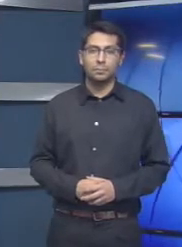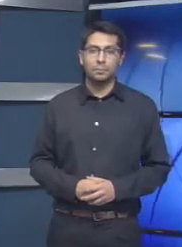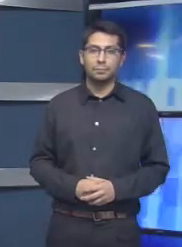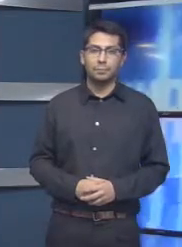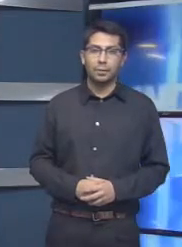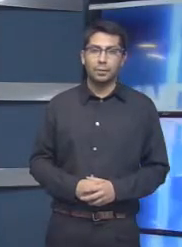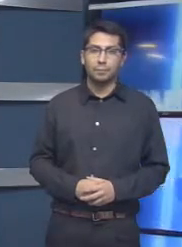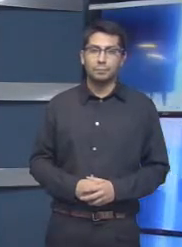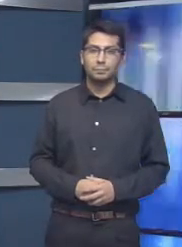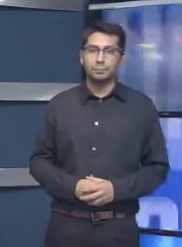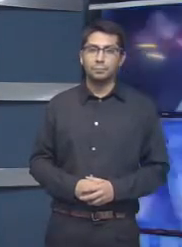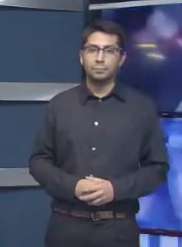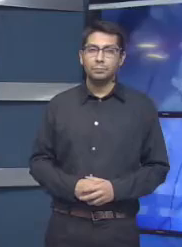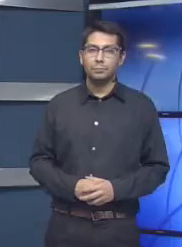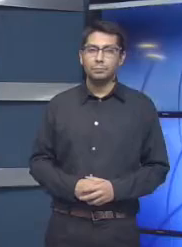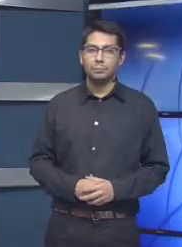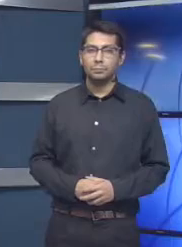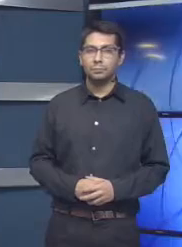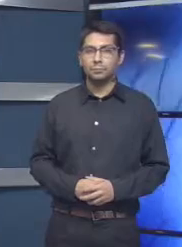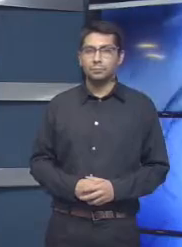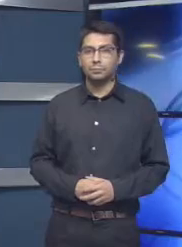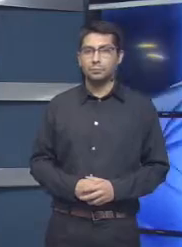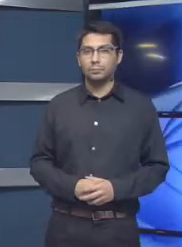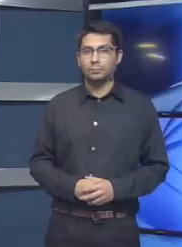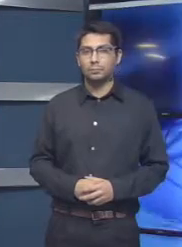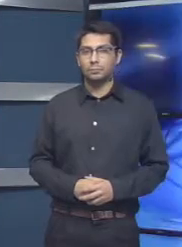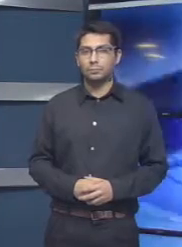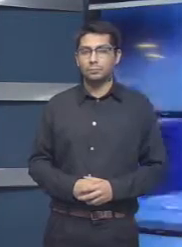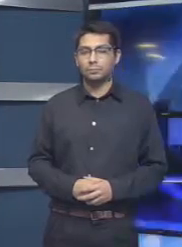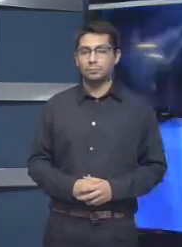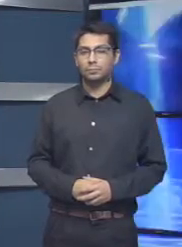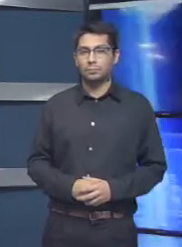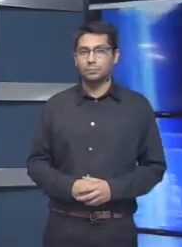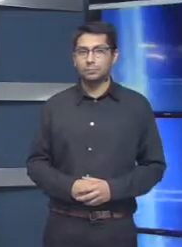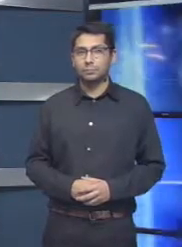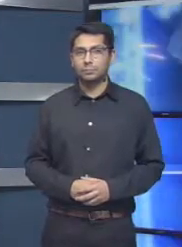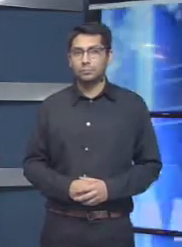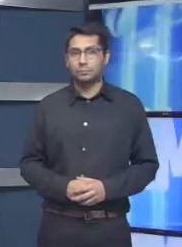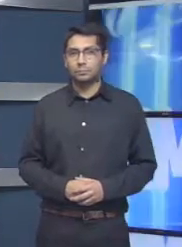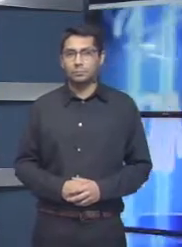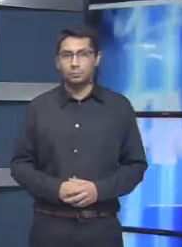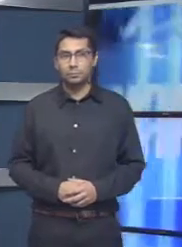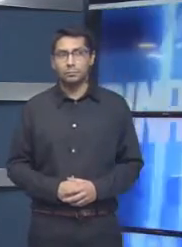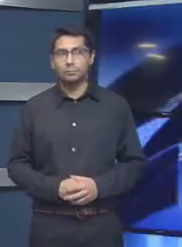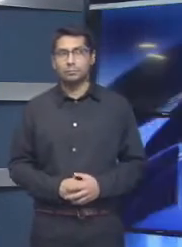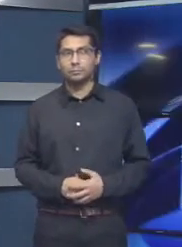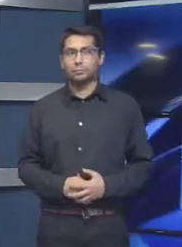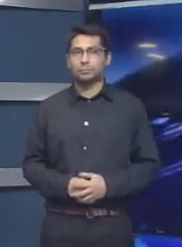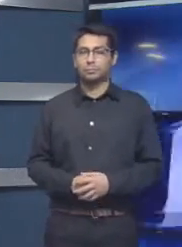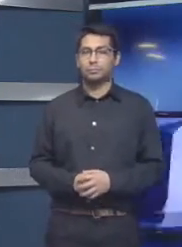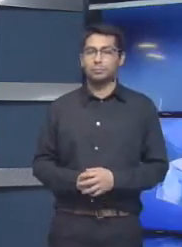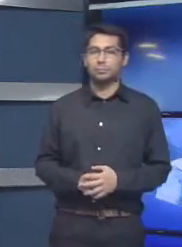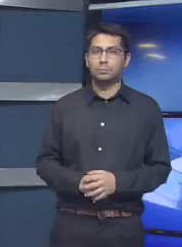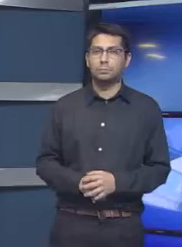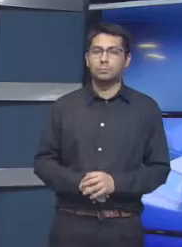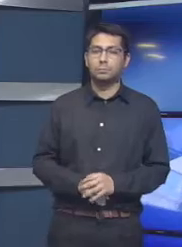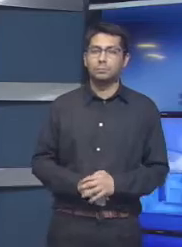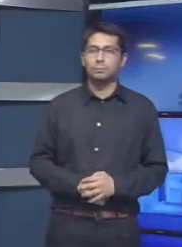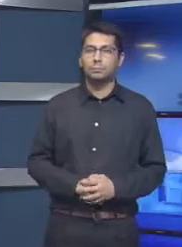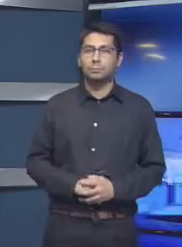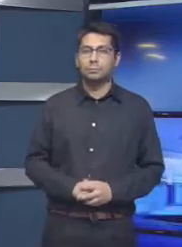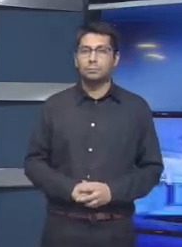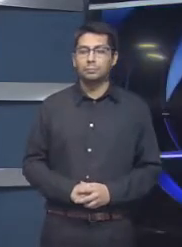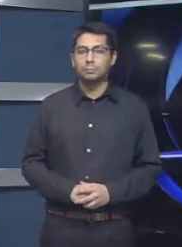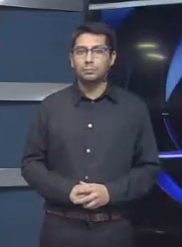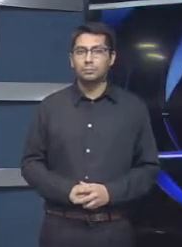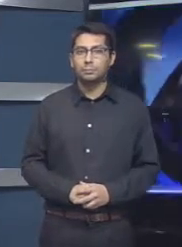Bien. Tenemos problemas, por ejemplo, un problema con empresas que